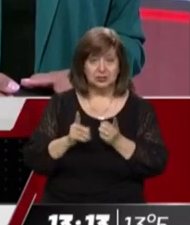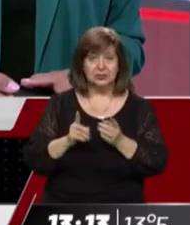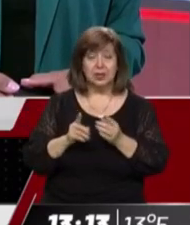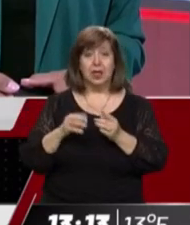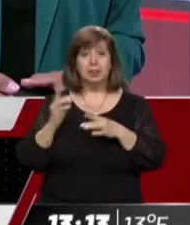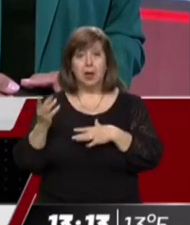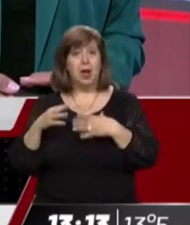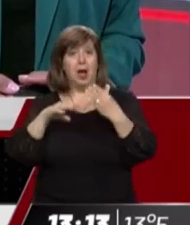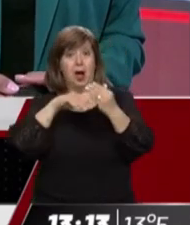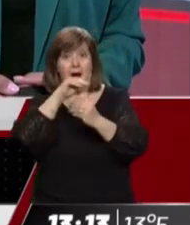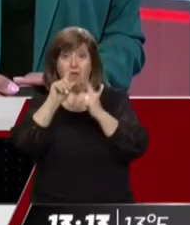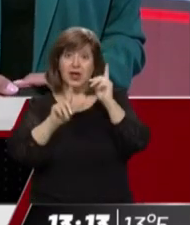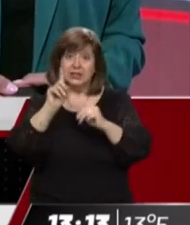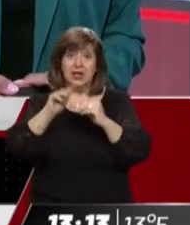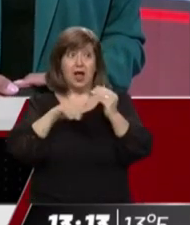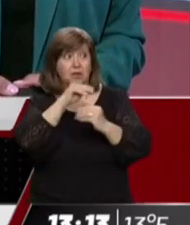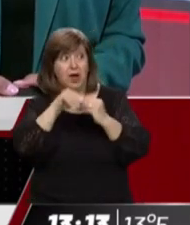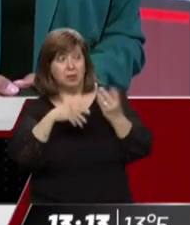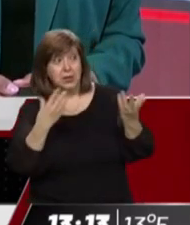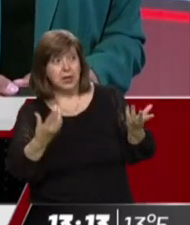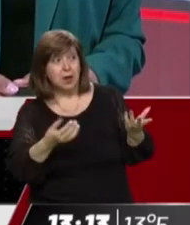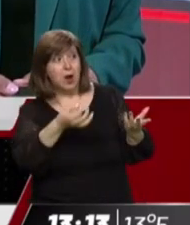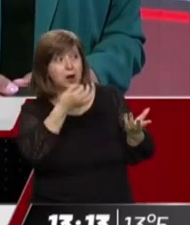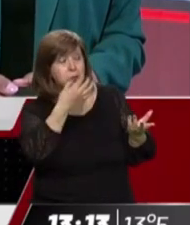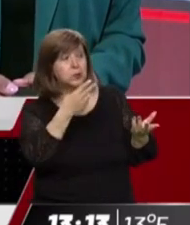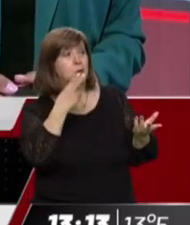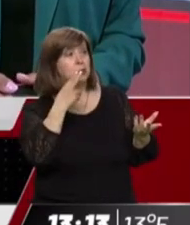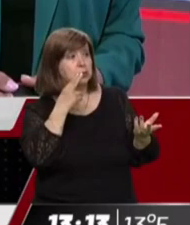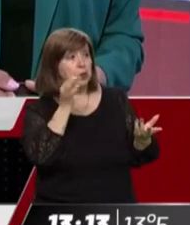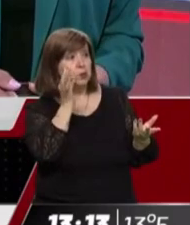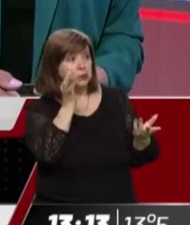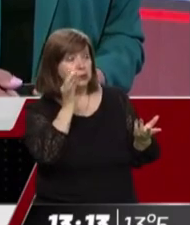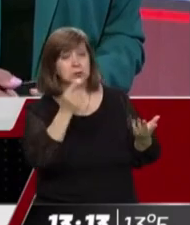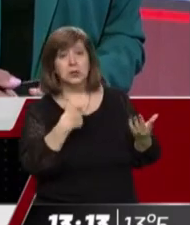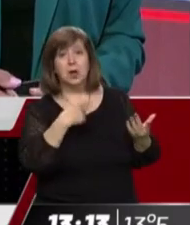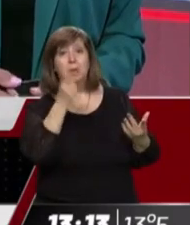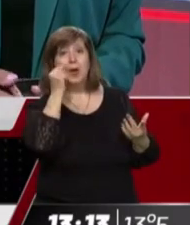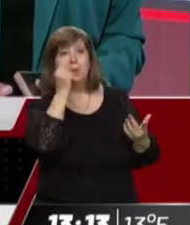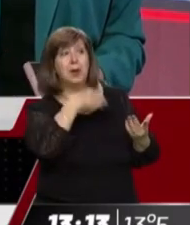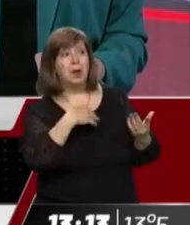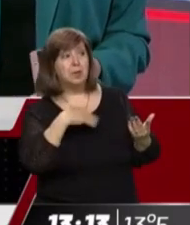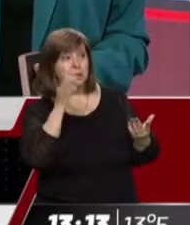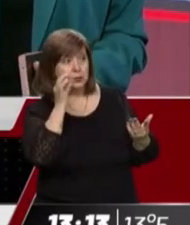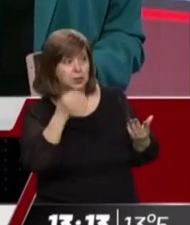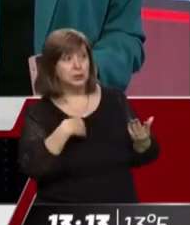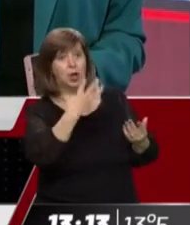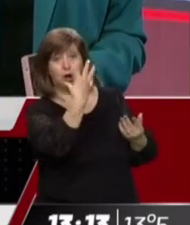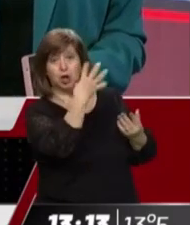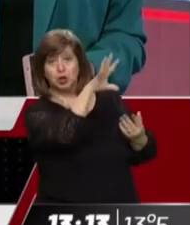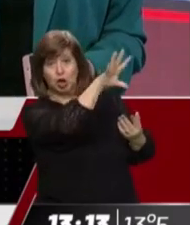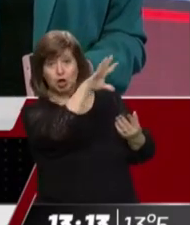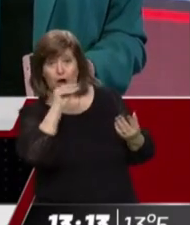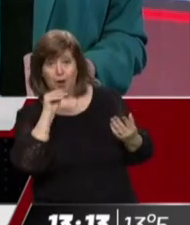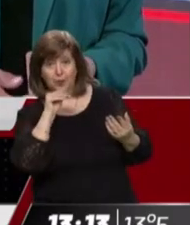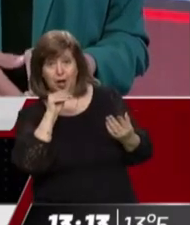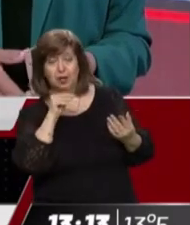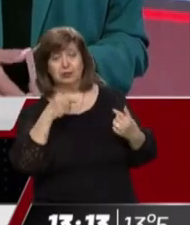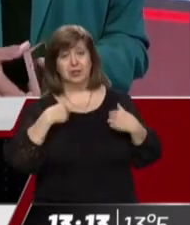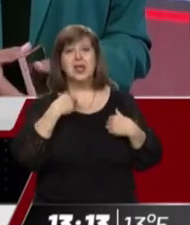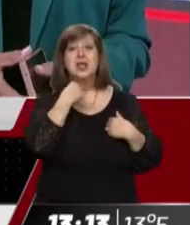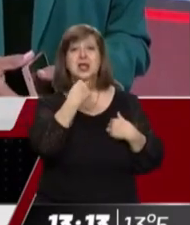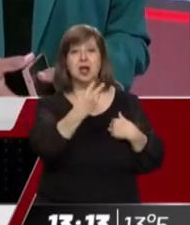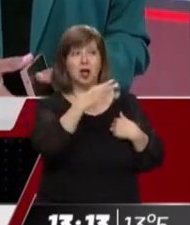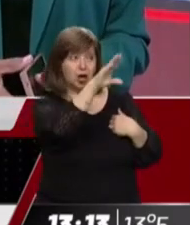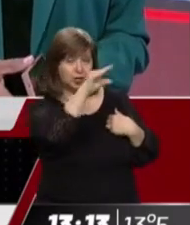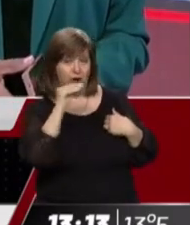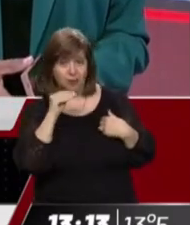los adultos, ¿no? Hemos escuchado muchísimos adultos y en esto también tenemos con todos nosotros que hacernos cargo, decir, bueno, es una vez, es el fin de semana, no pasa